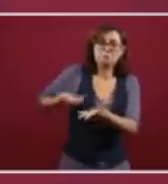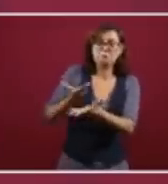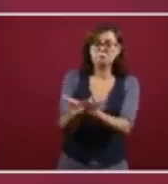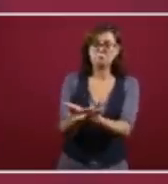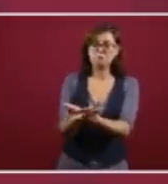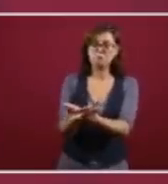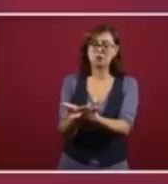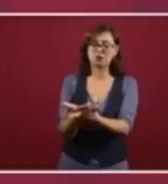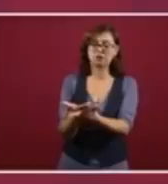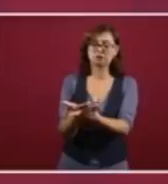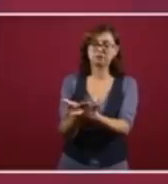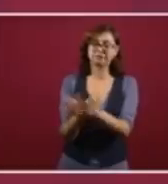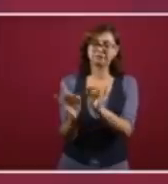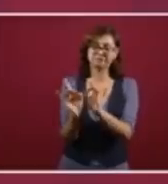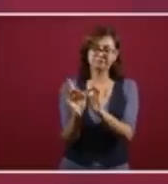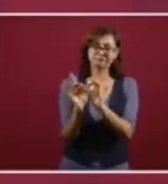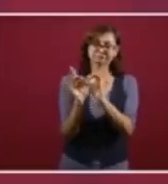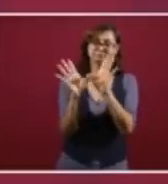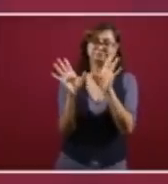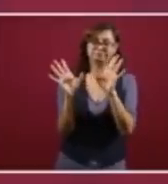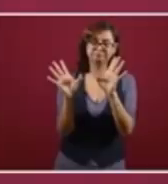por la situación